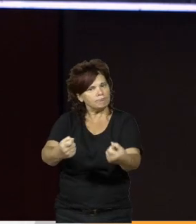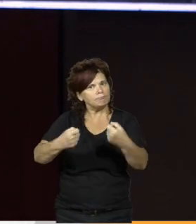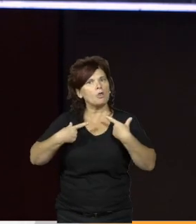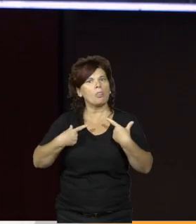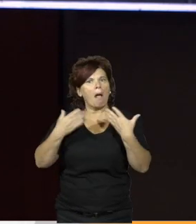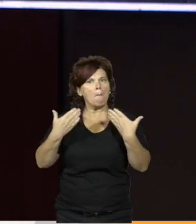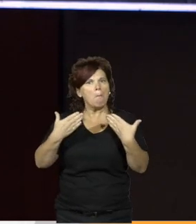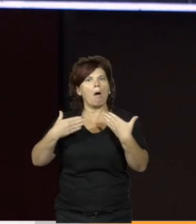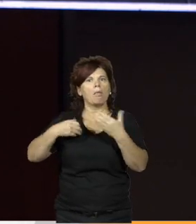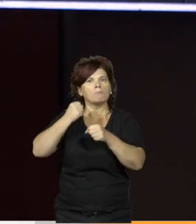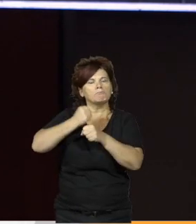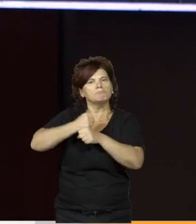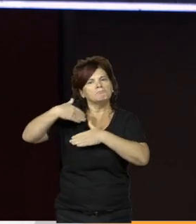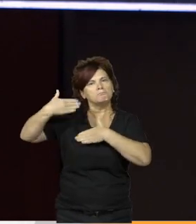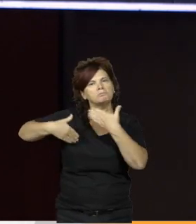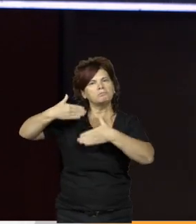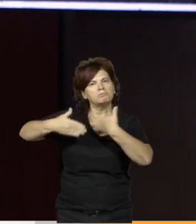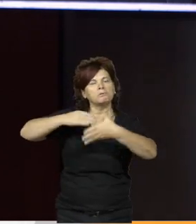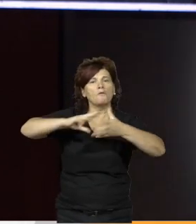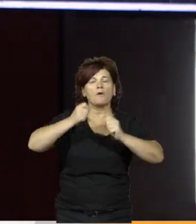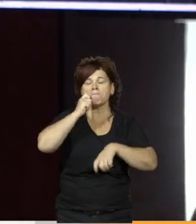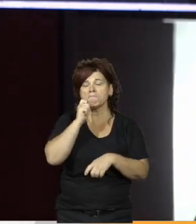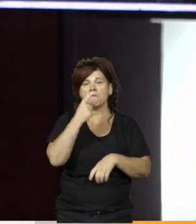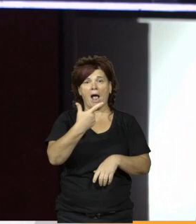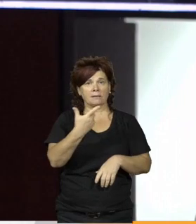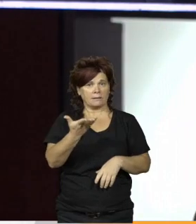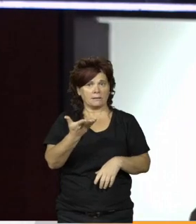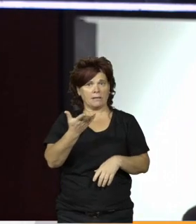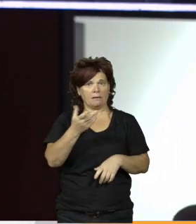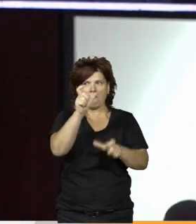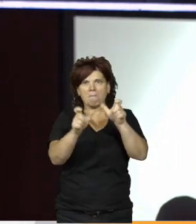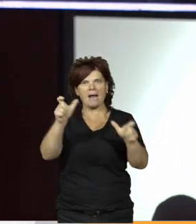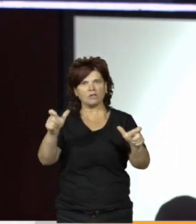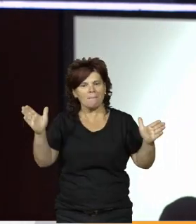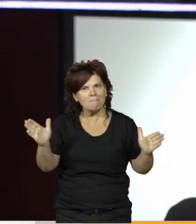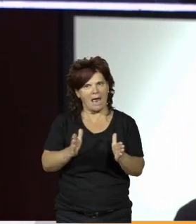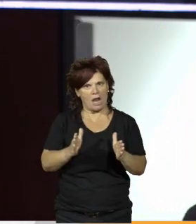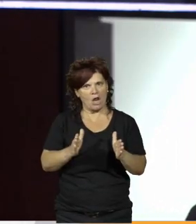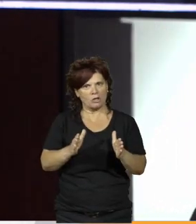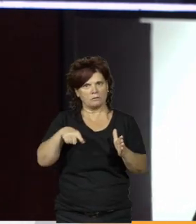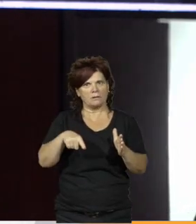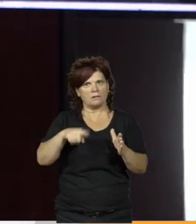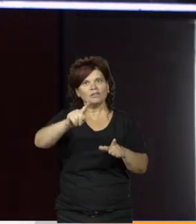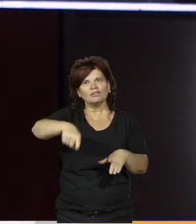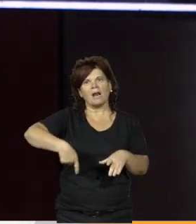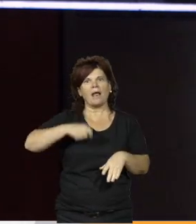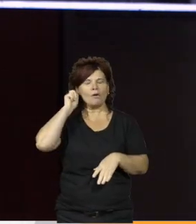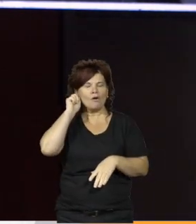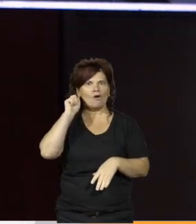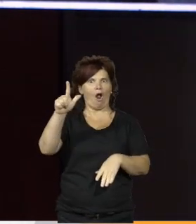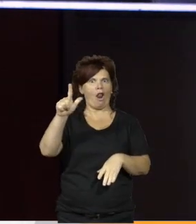llevar adelante muy fácilmente nuestro trabajo con menor recurso humano, es lo que puede hacer exitoso.